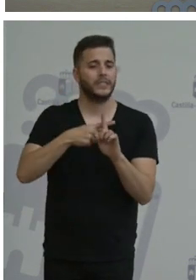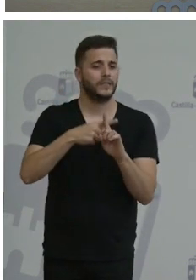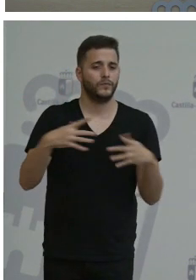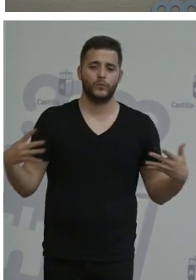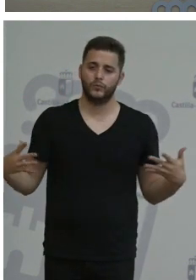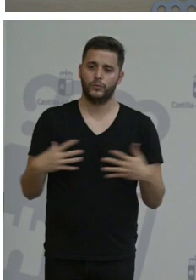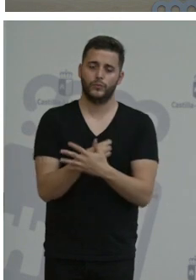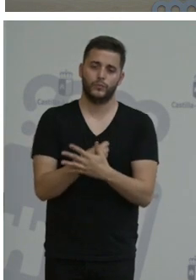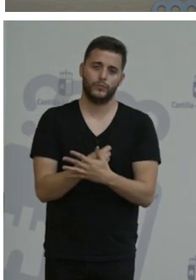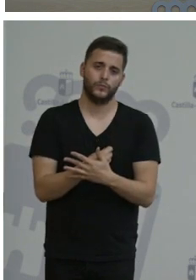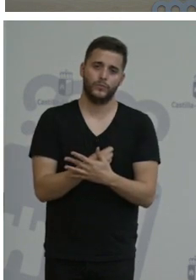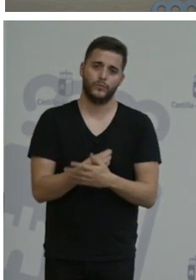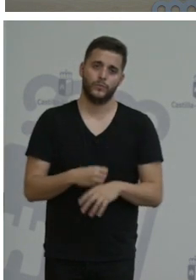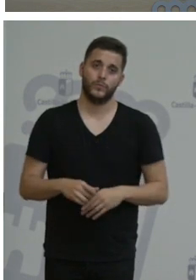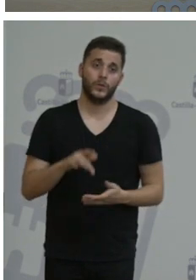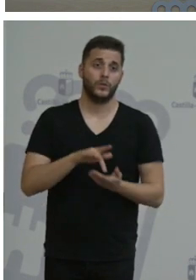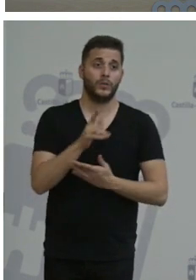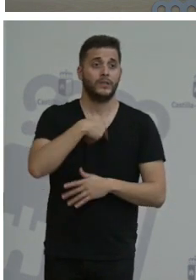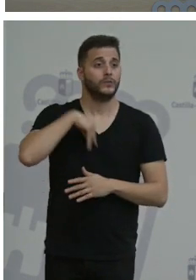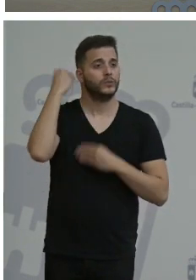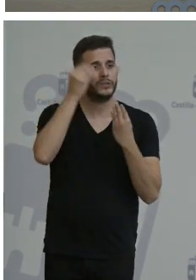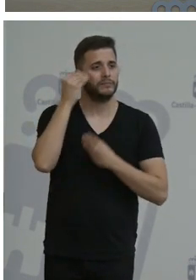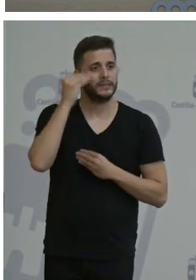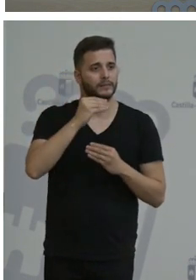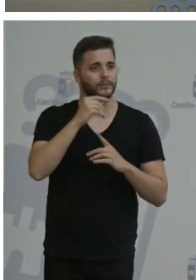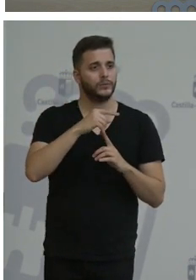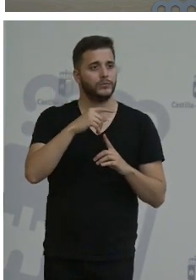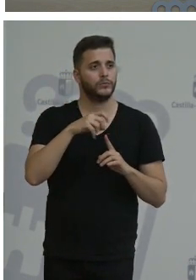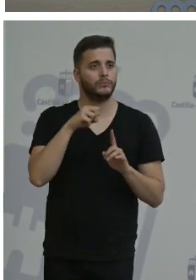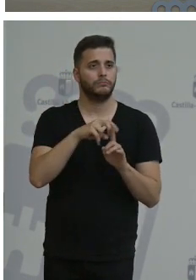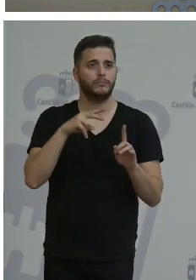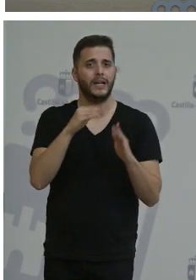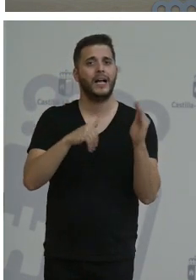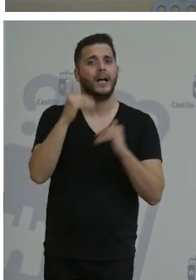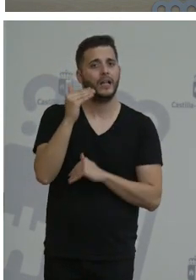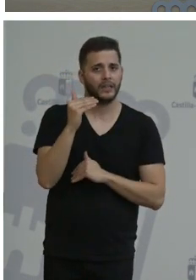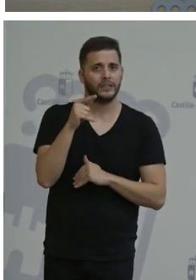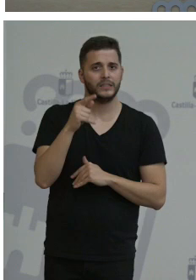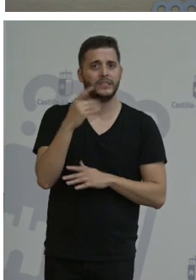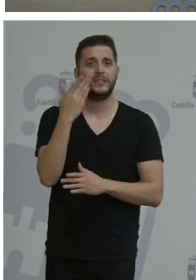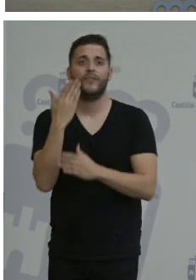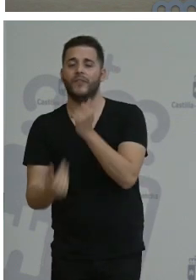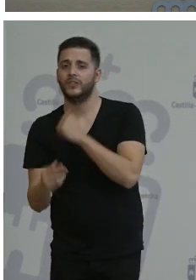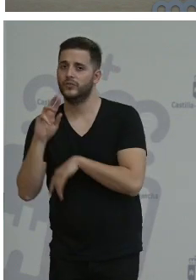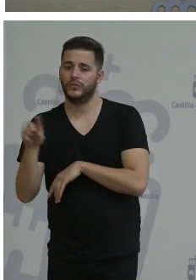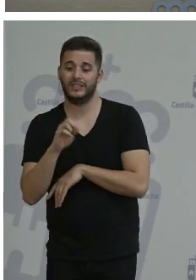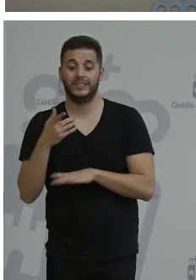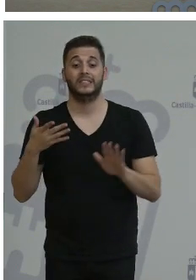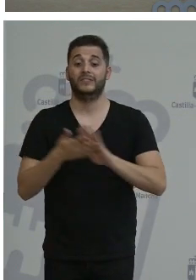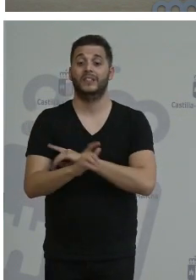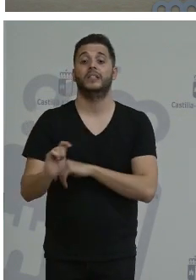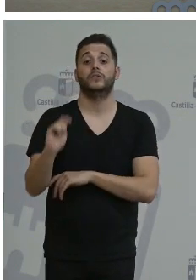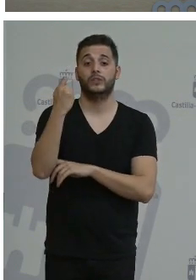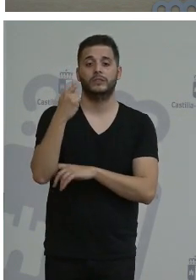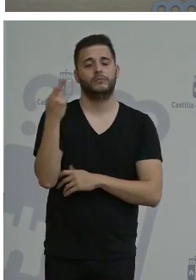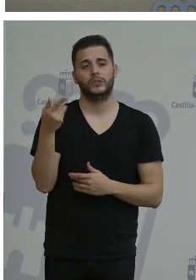que pensemos desde las altas expectativas, no desde el fracaso, sino desde, venga, lo vamos a conseguir. Y, bueno,